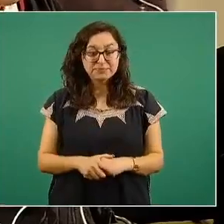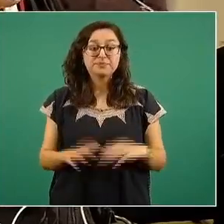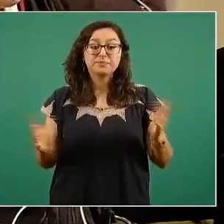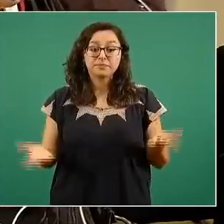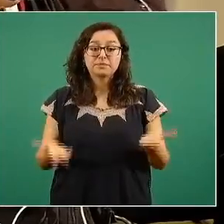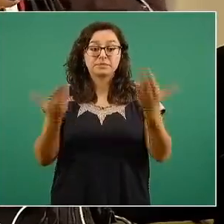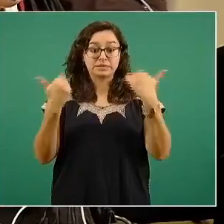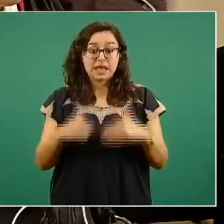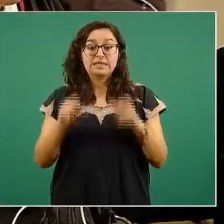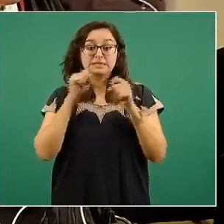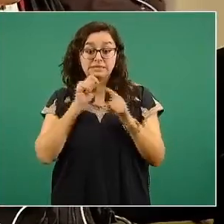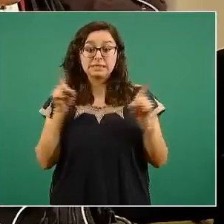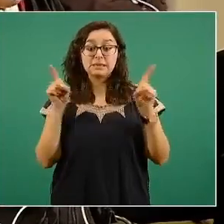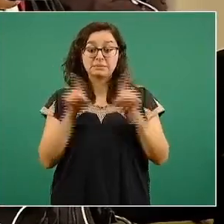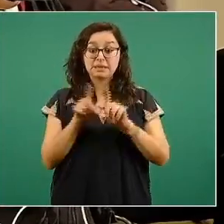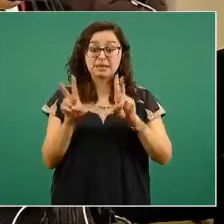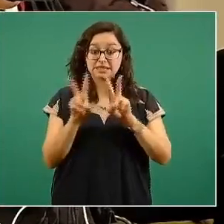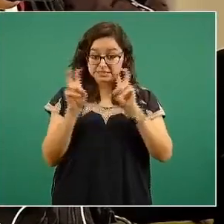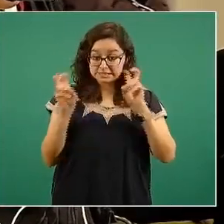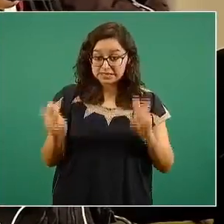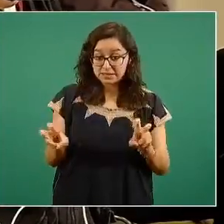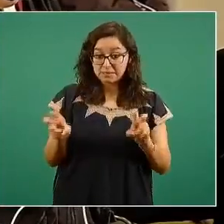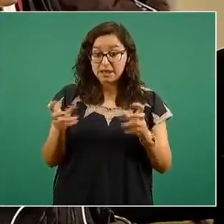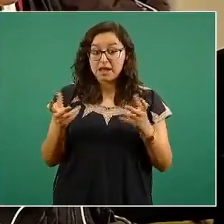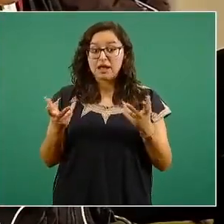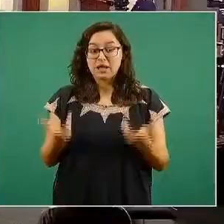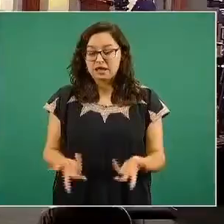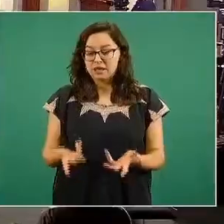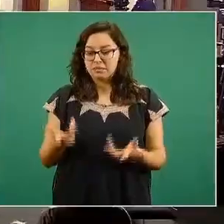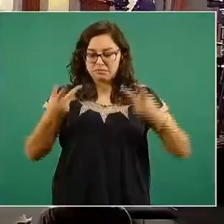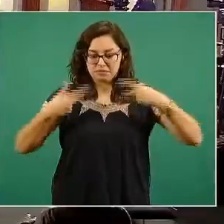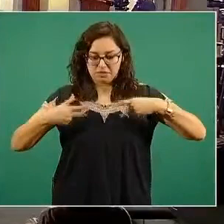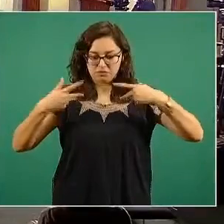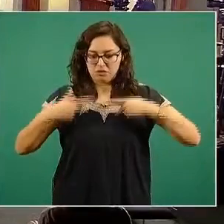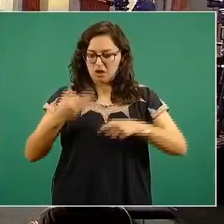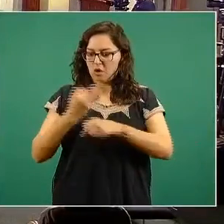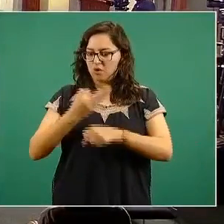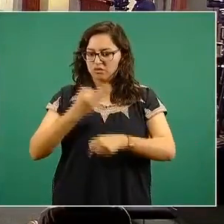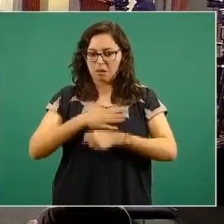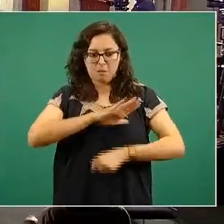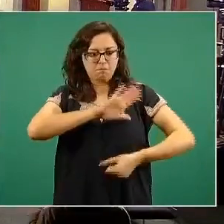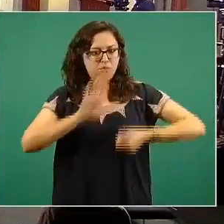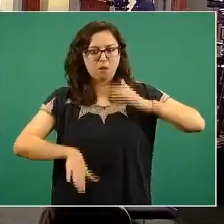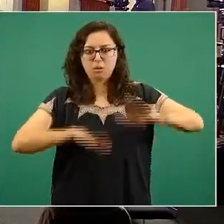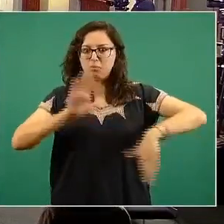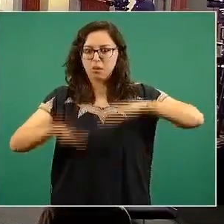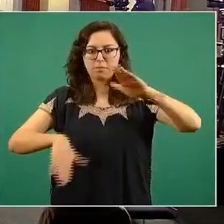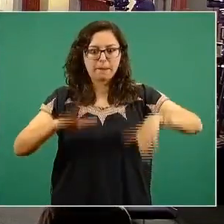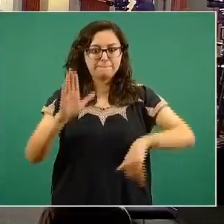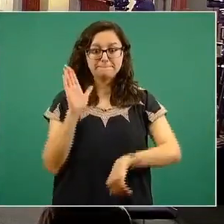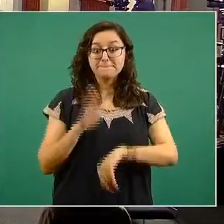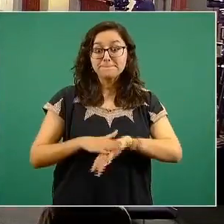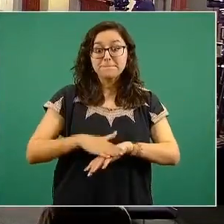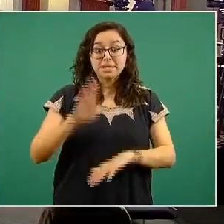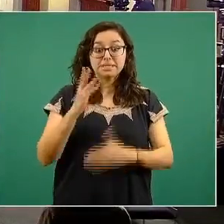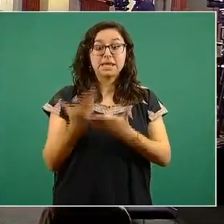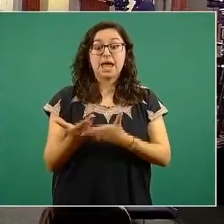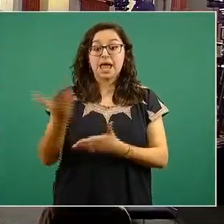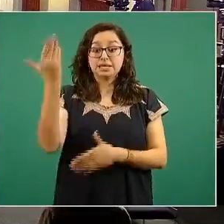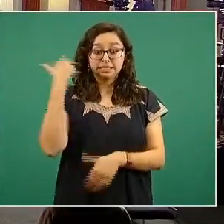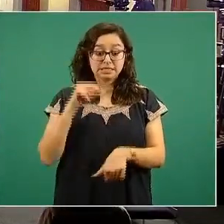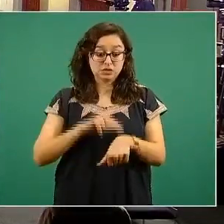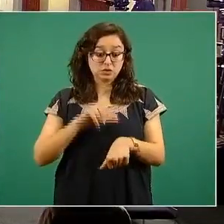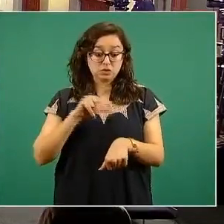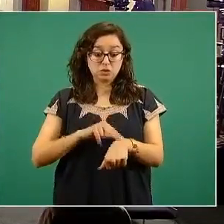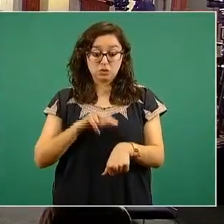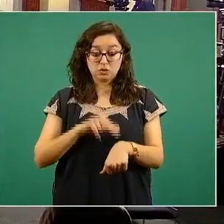boletín sobre exceso de mortalidad. El doctor Ruy López Ridaura dijo que sería en la primera semana